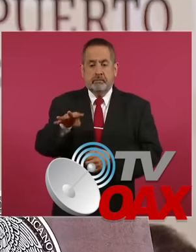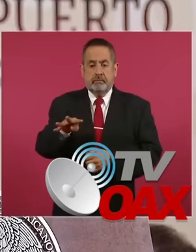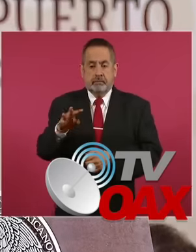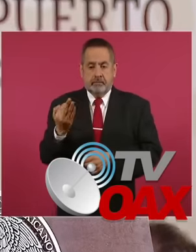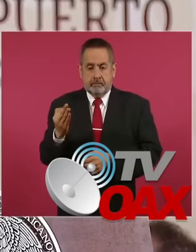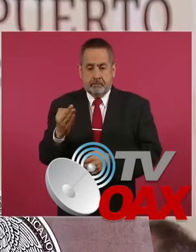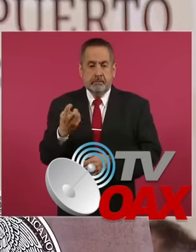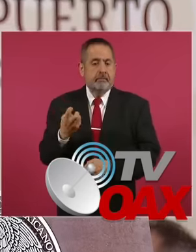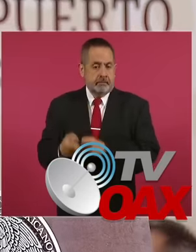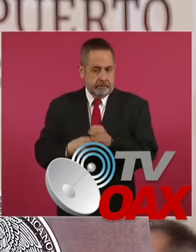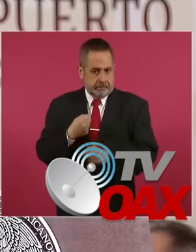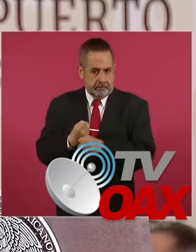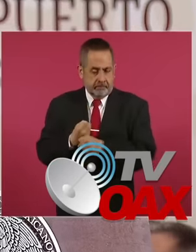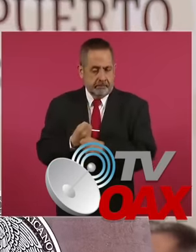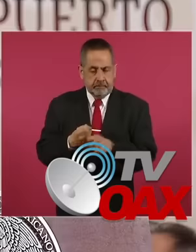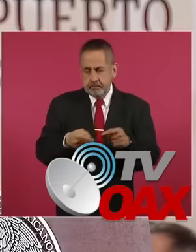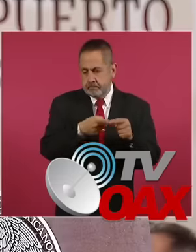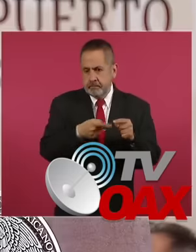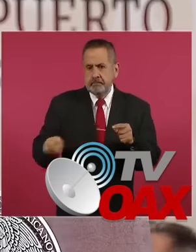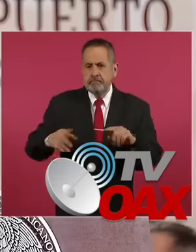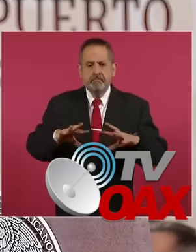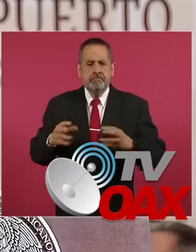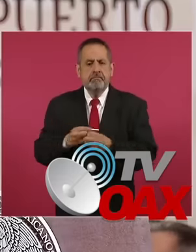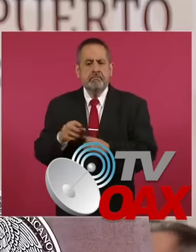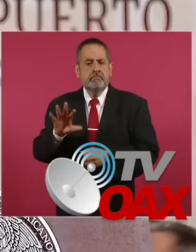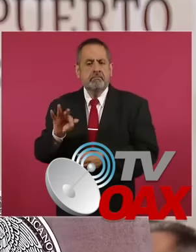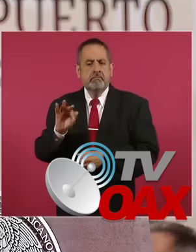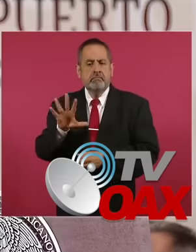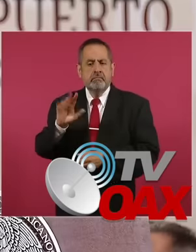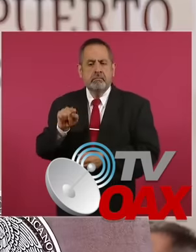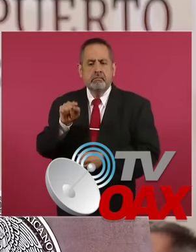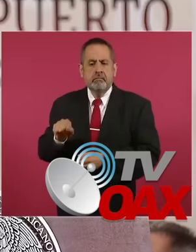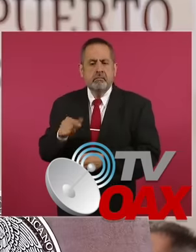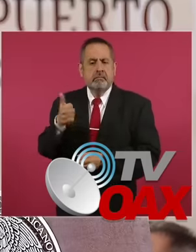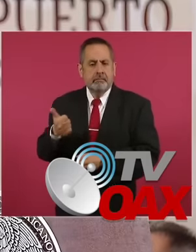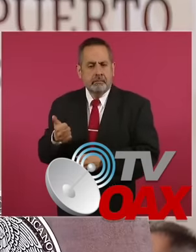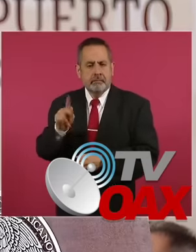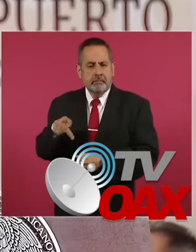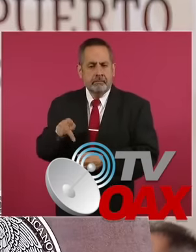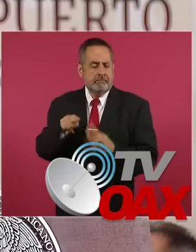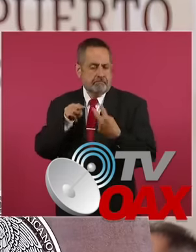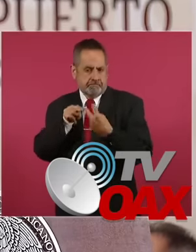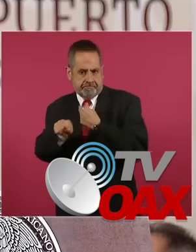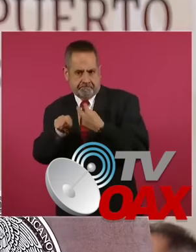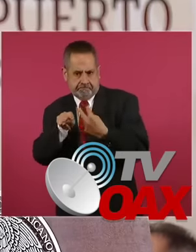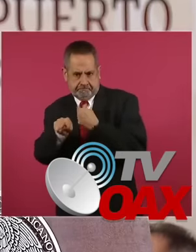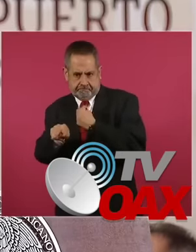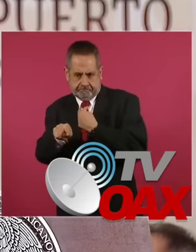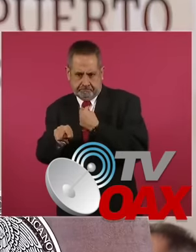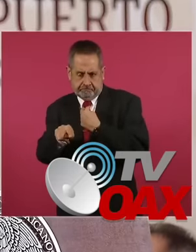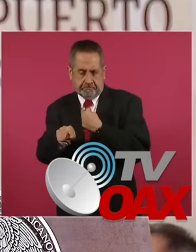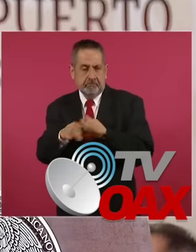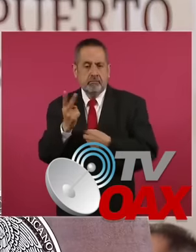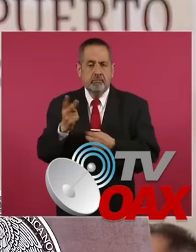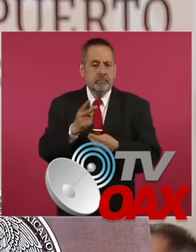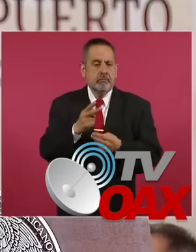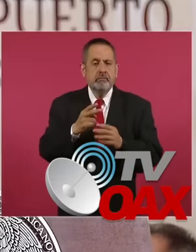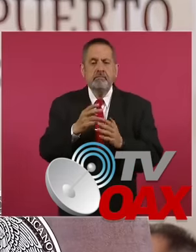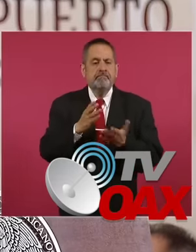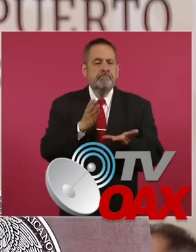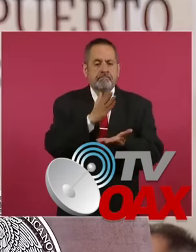año. Se trata de un trayecto de aproximadamente 45.6 kilómetros de doble vía y dos estaciones de pasajeros, de las